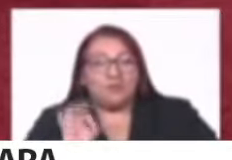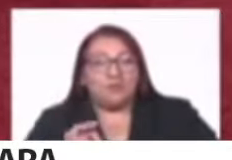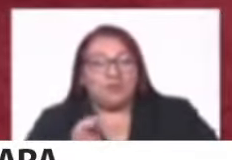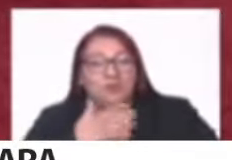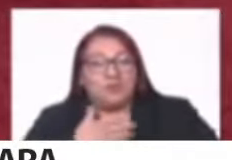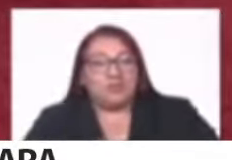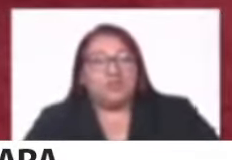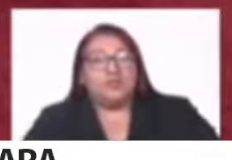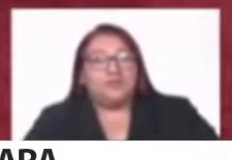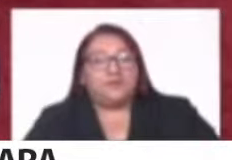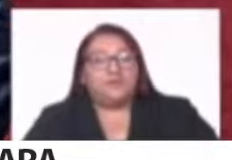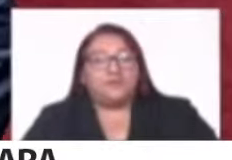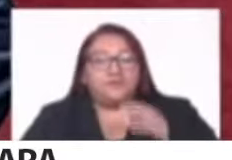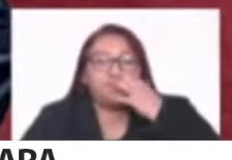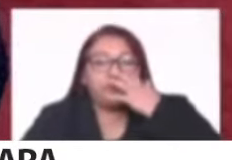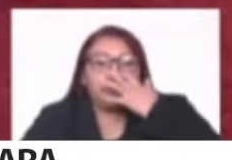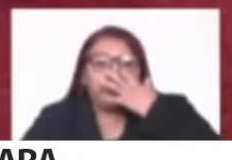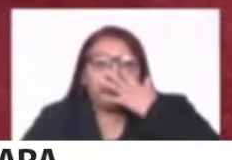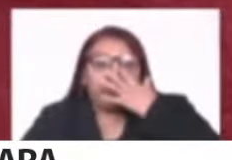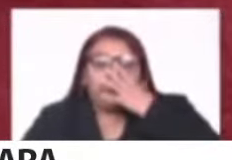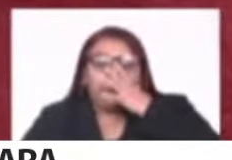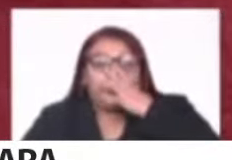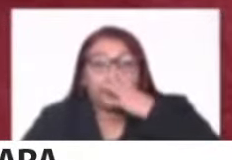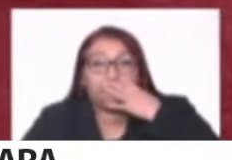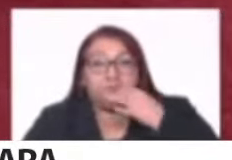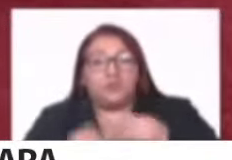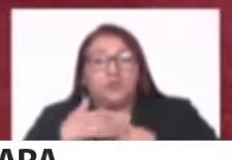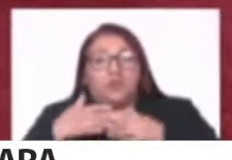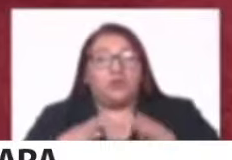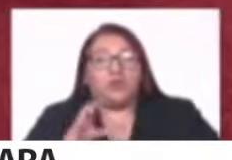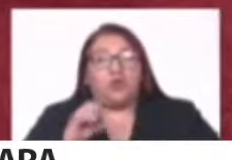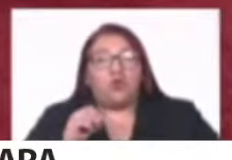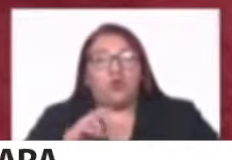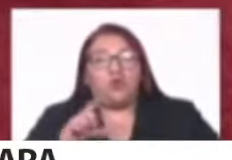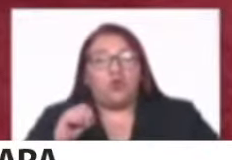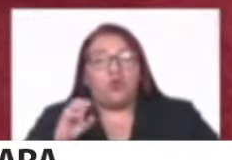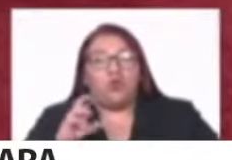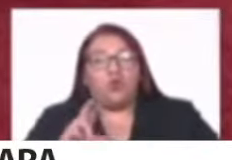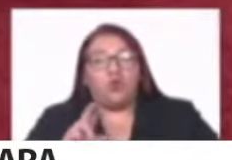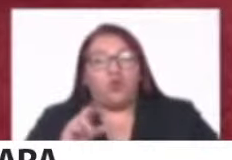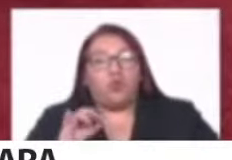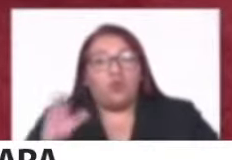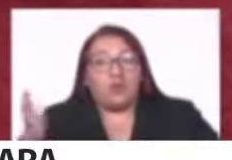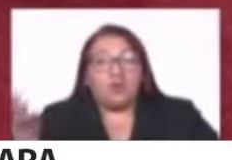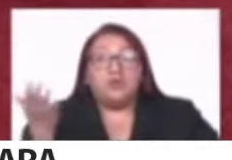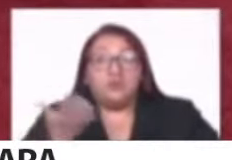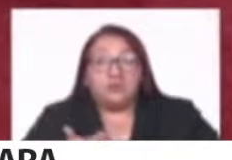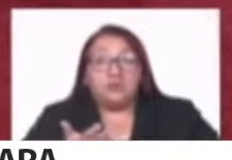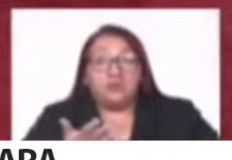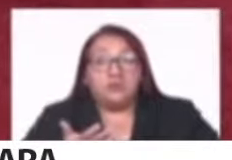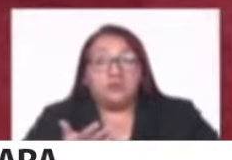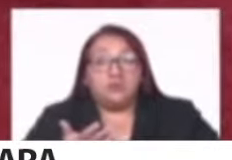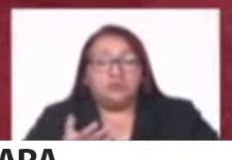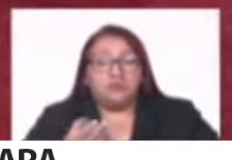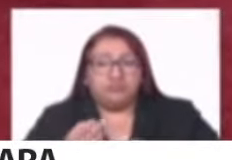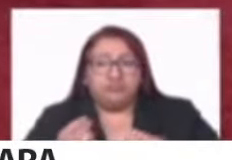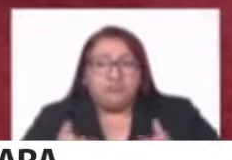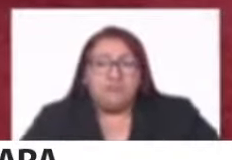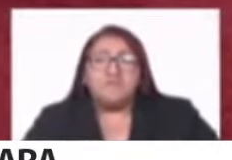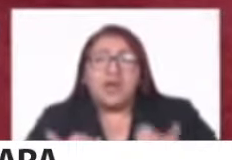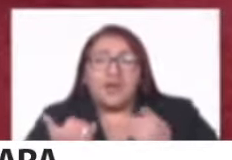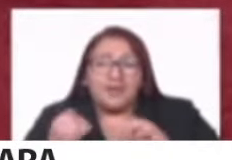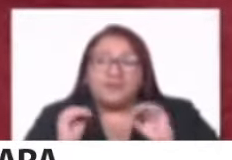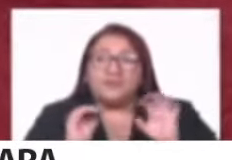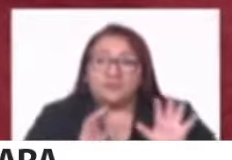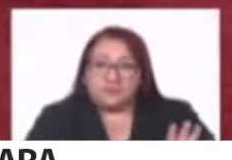presidente, señores congresistas, en el cuartel Hoyo Rubio, la señora presidenta recibió un lote importante de esta maquinaria